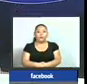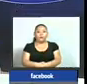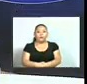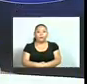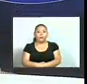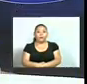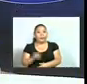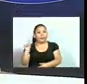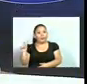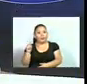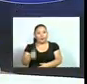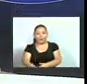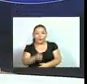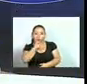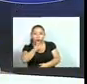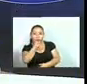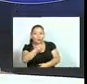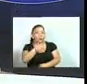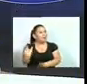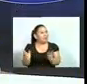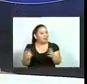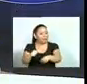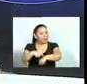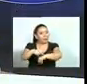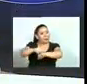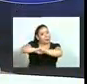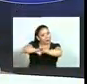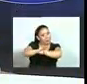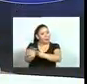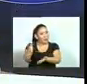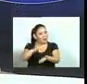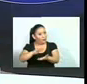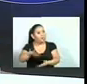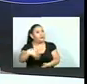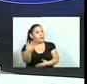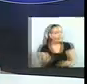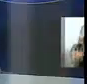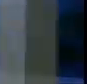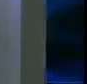Con esta información haremos nuevamente una pausa comercial y ya regresamos.